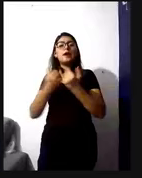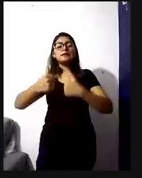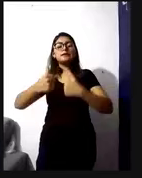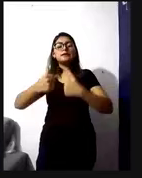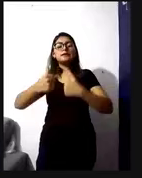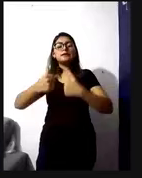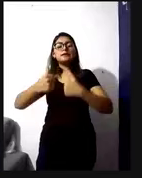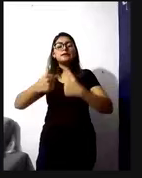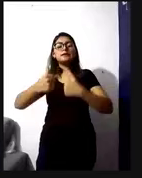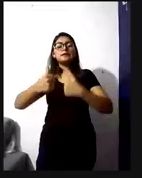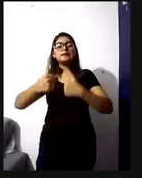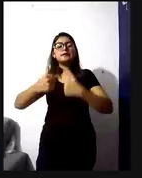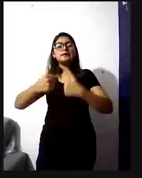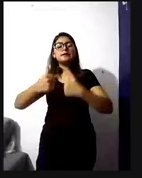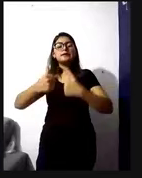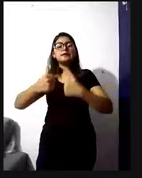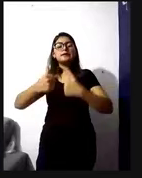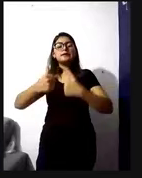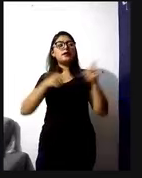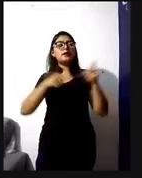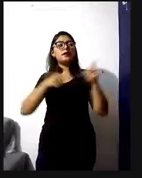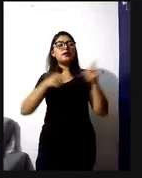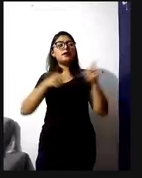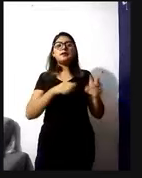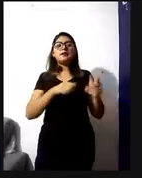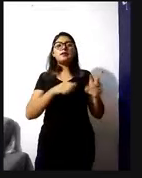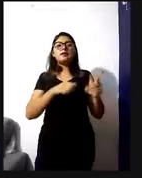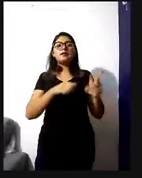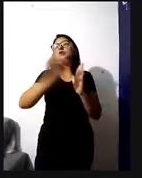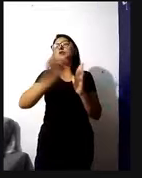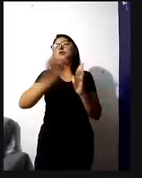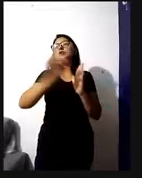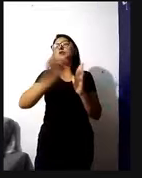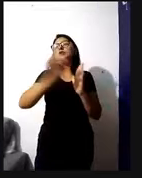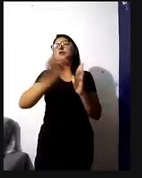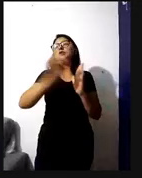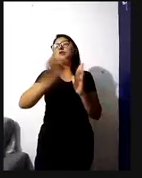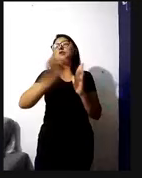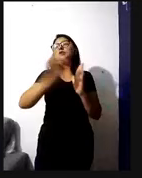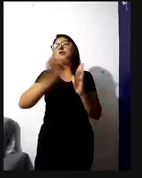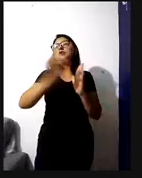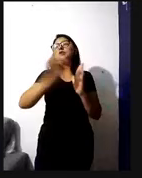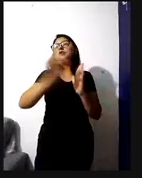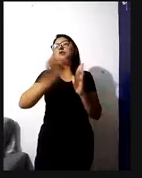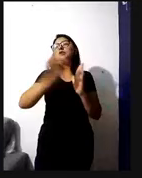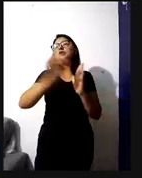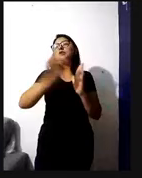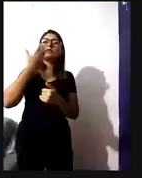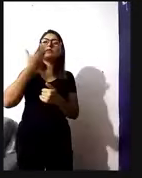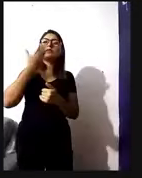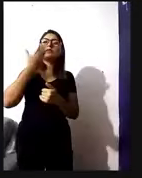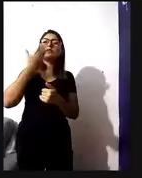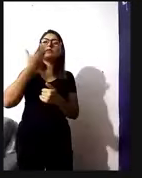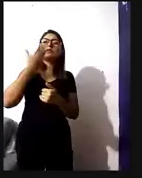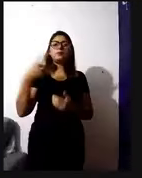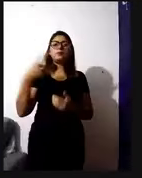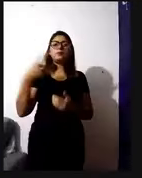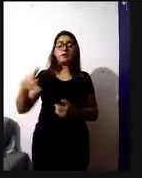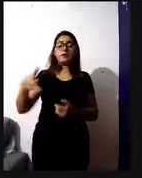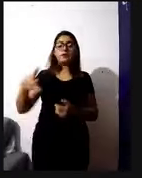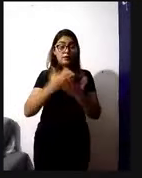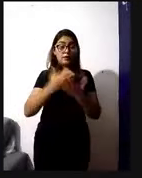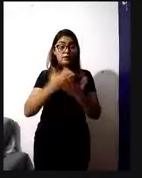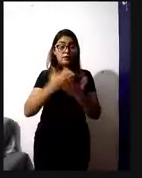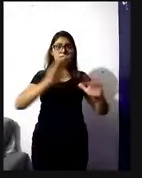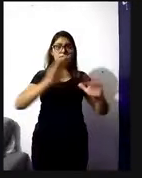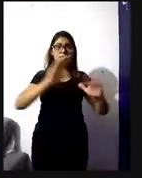dónde él se siente, pues no atacado, pero así como de espéreme tantito. Creo que eso va a ser muy